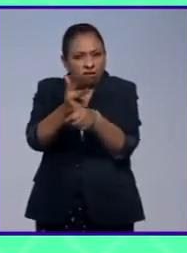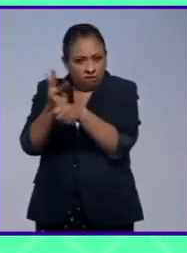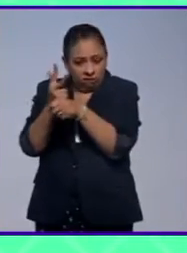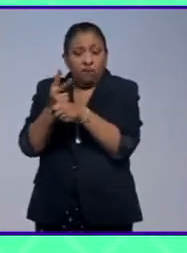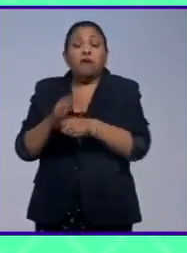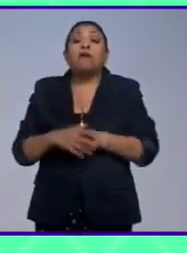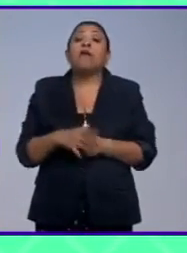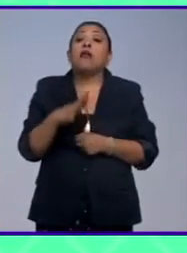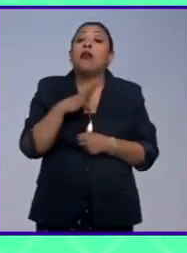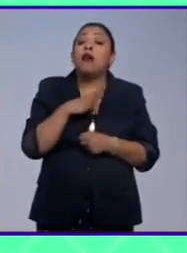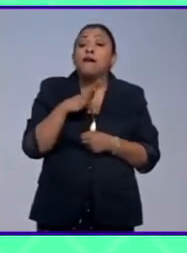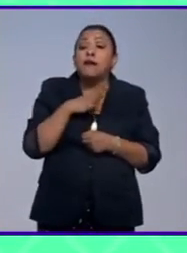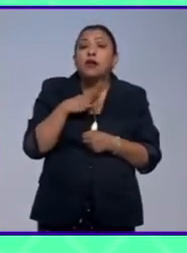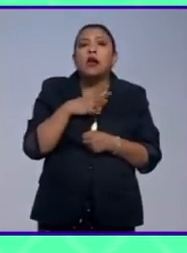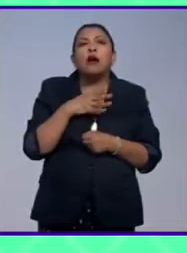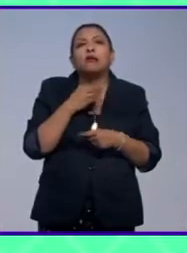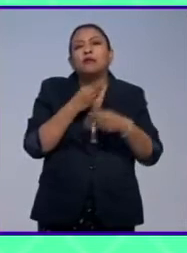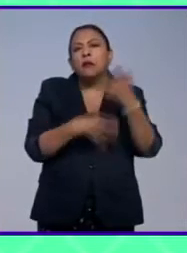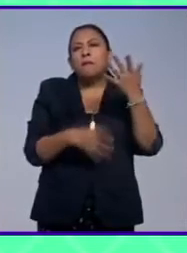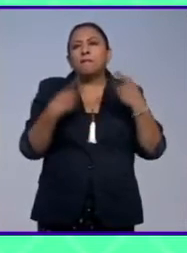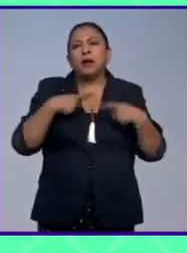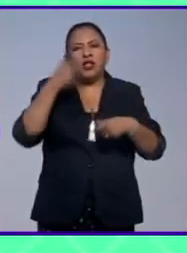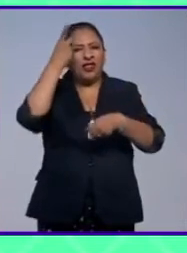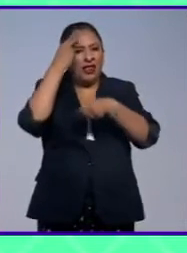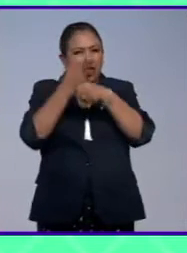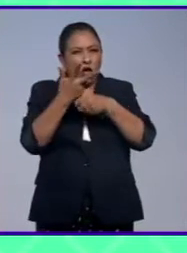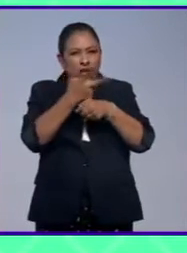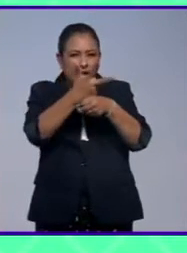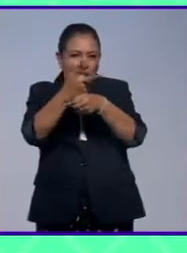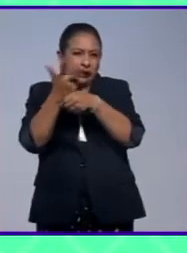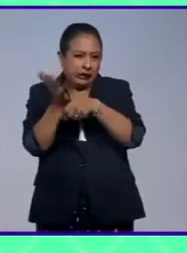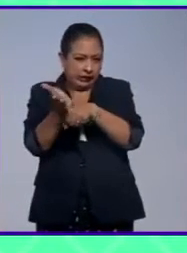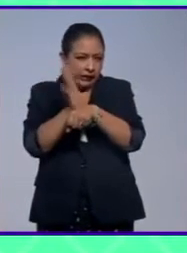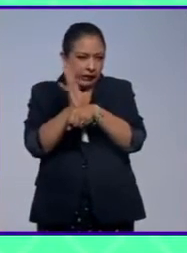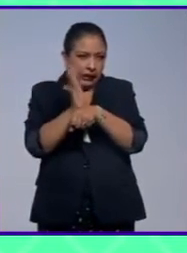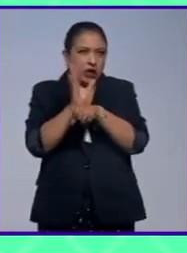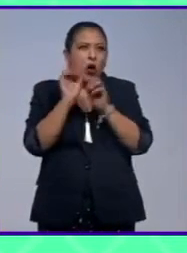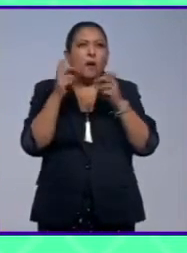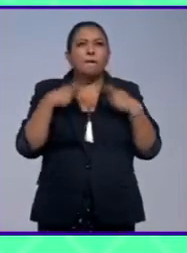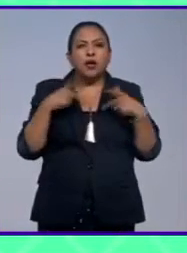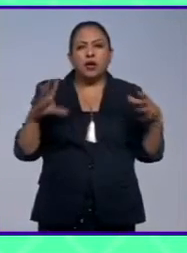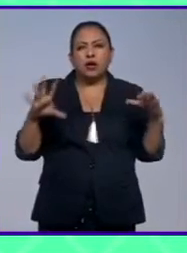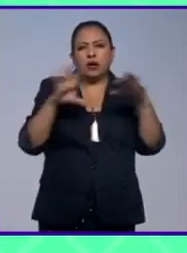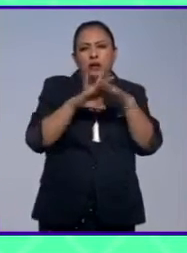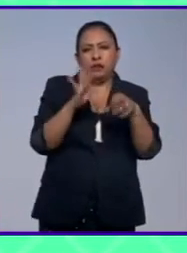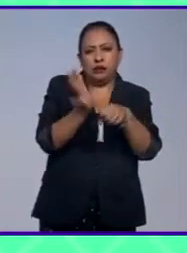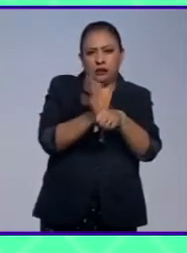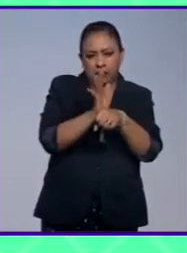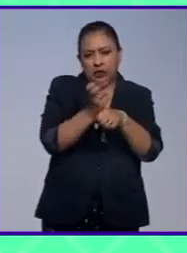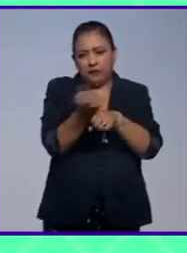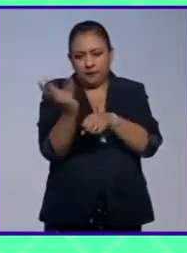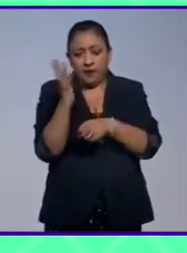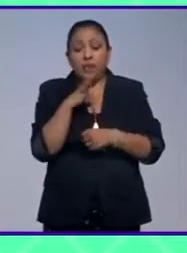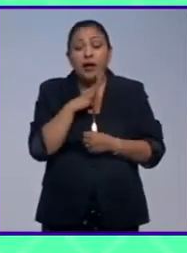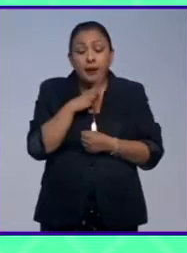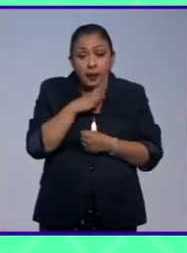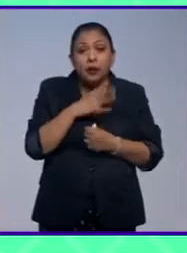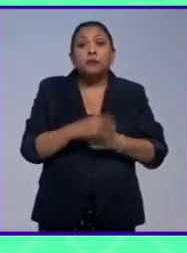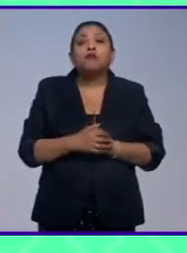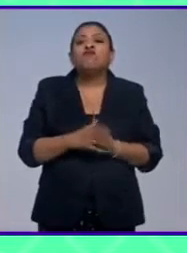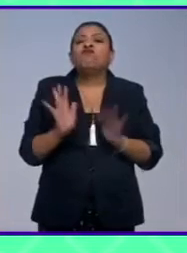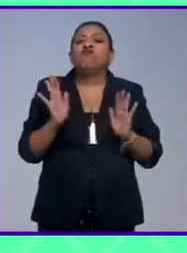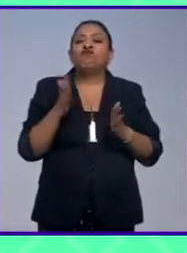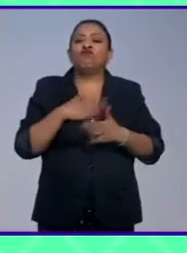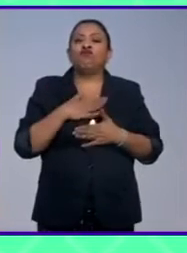Había una serie de cineastas o de gente en relación con el cine que,